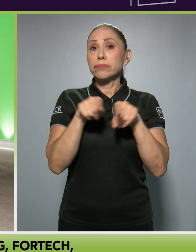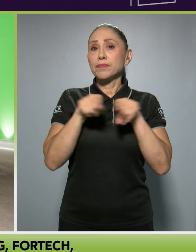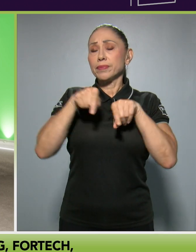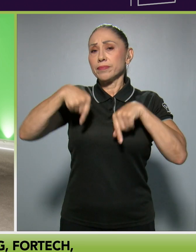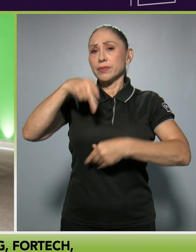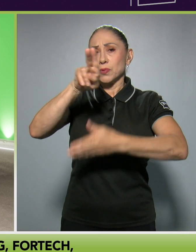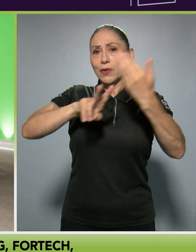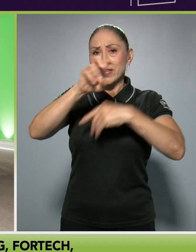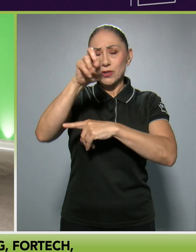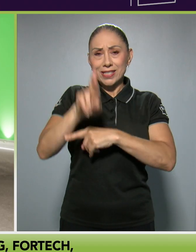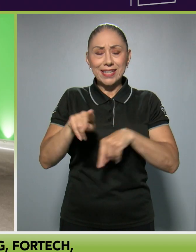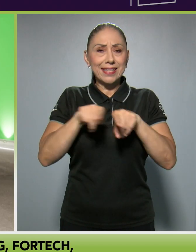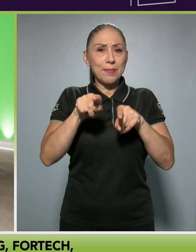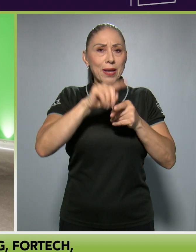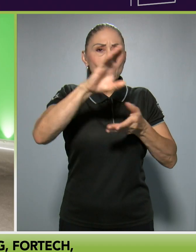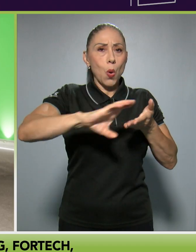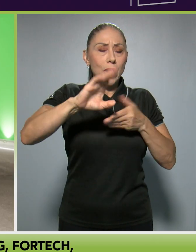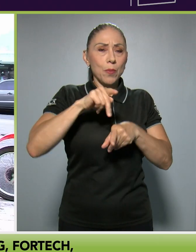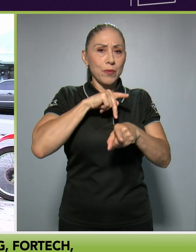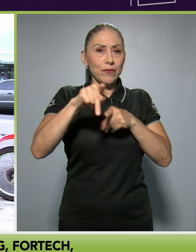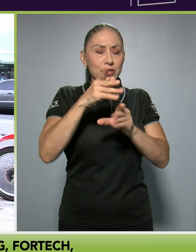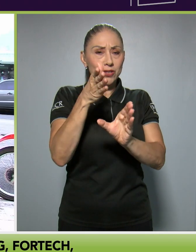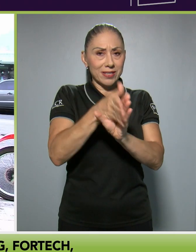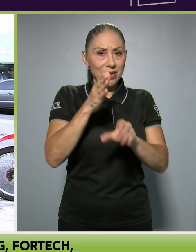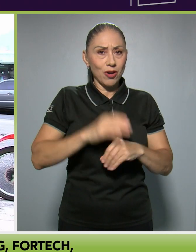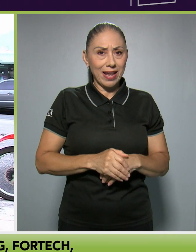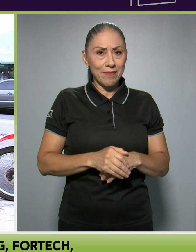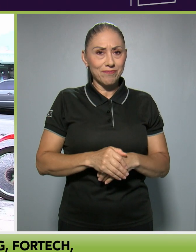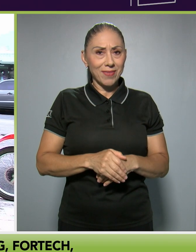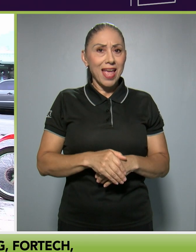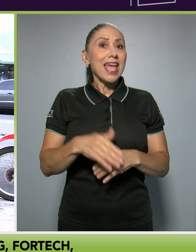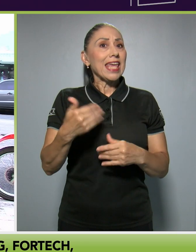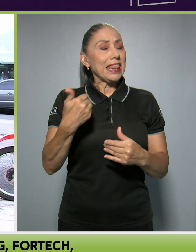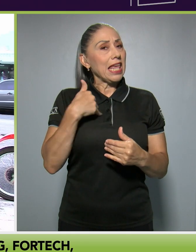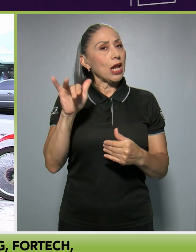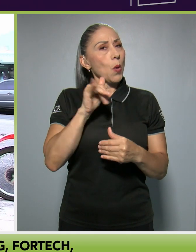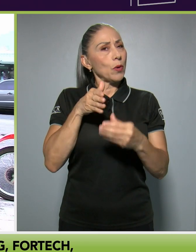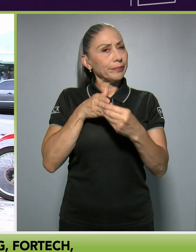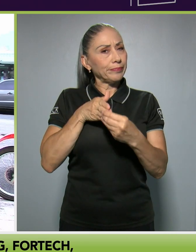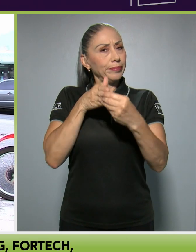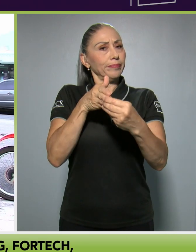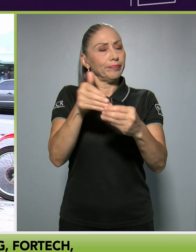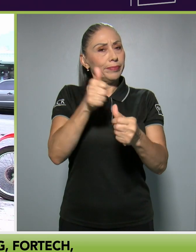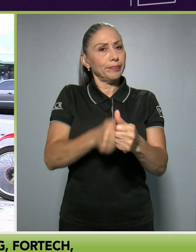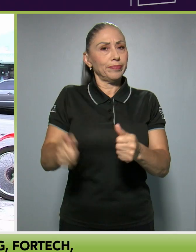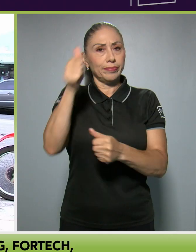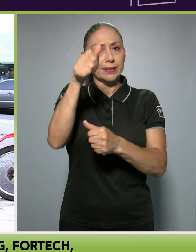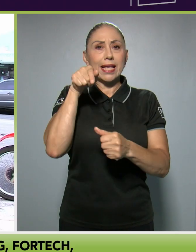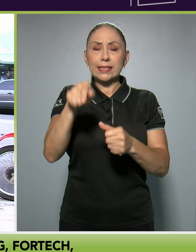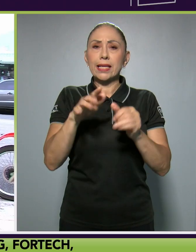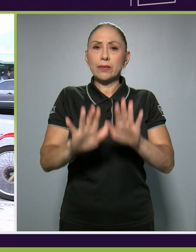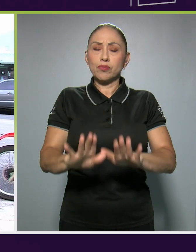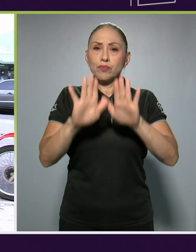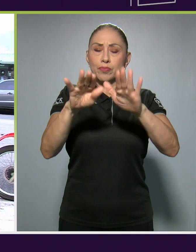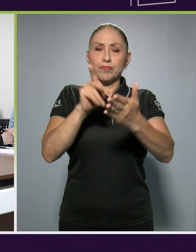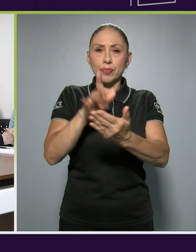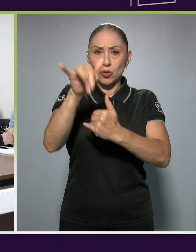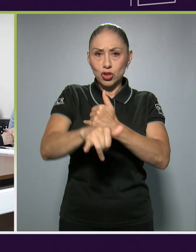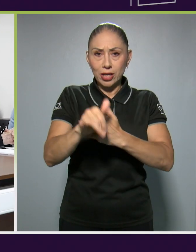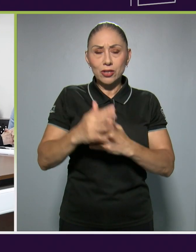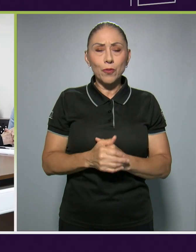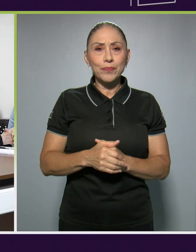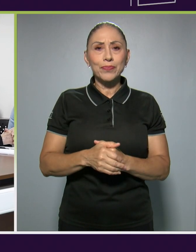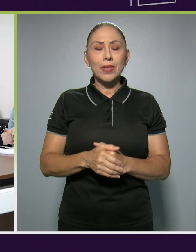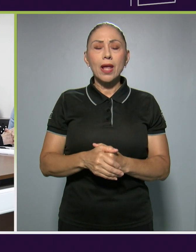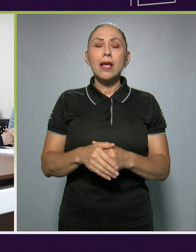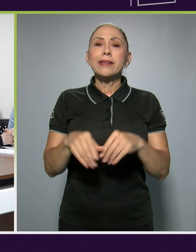Rica y del Colegio de Profesionales en Psicología, ¿verdad? Exacto. Que llevan como la batuta de este gran proyecto. Y también,